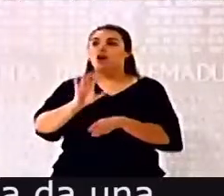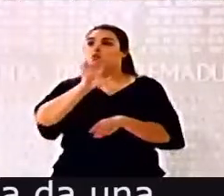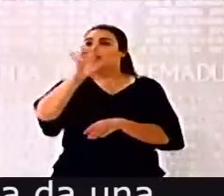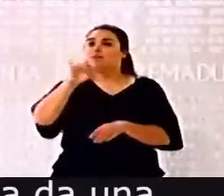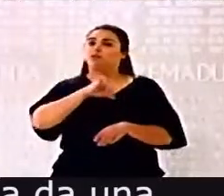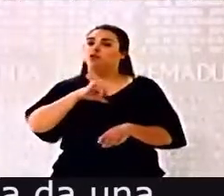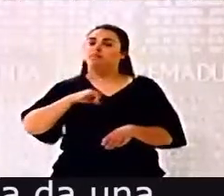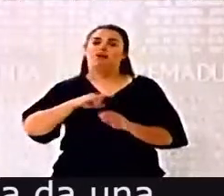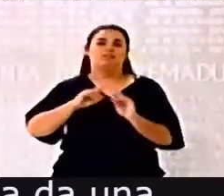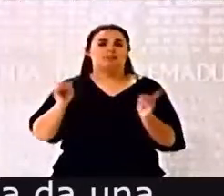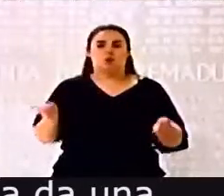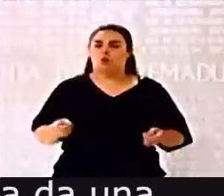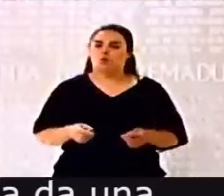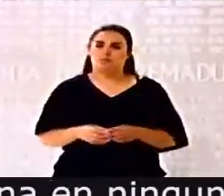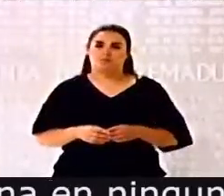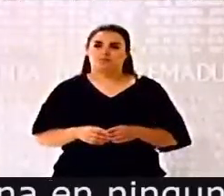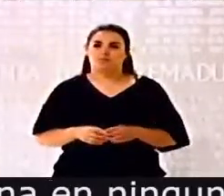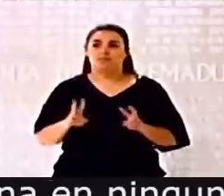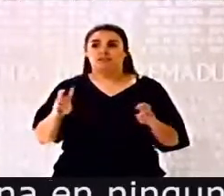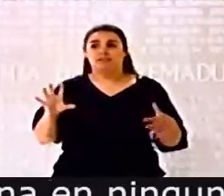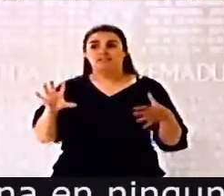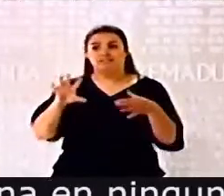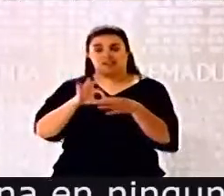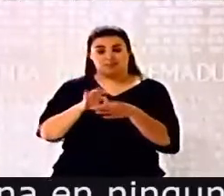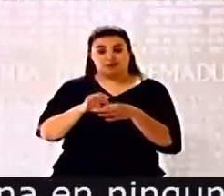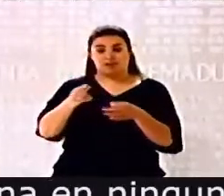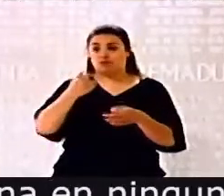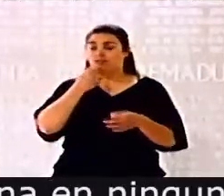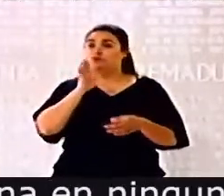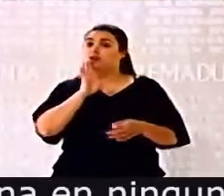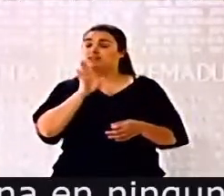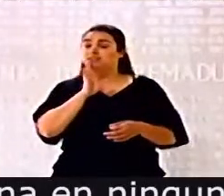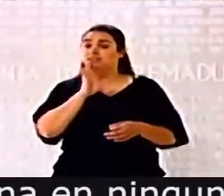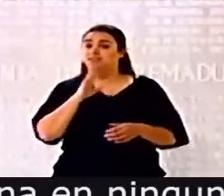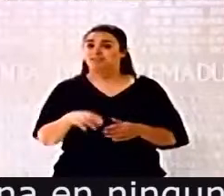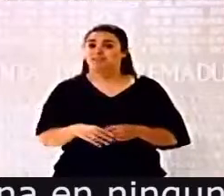autónoma. Con respecto a lo que usted decía.